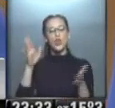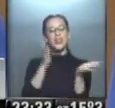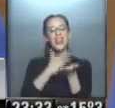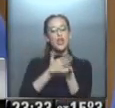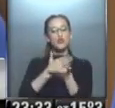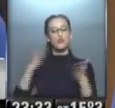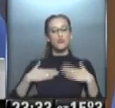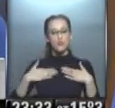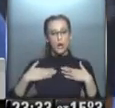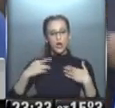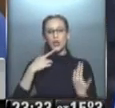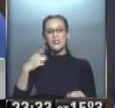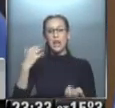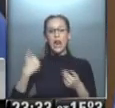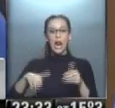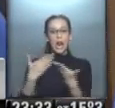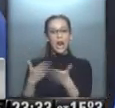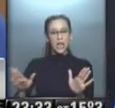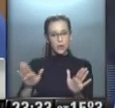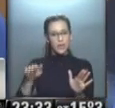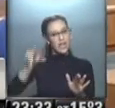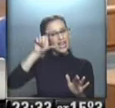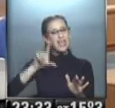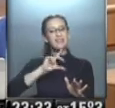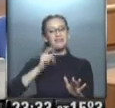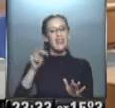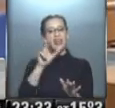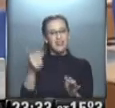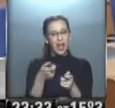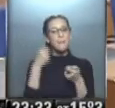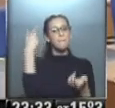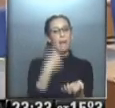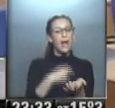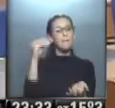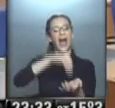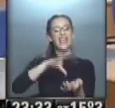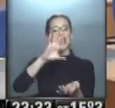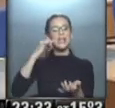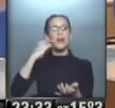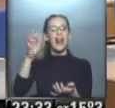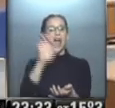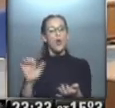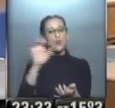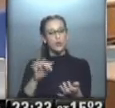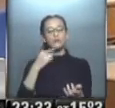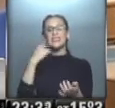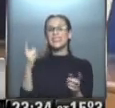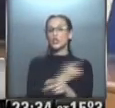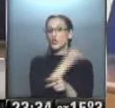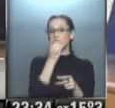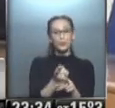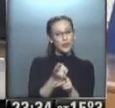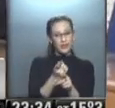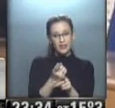la activista etarra Inés del Río e indemnizarla con más de 30.000 euros. El fallo, que es definitivo y no puede ser